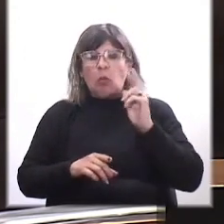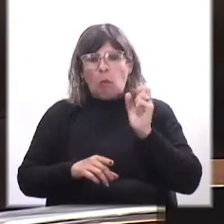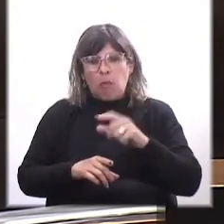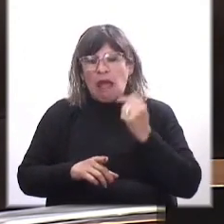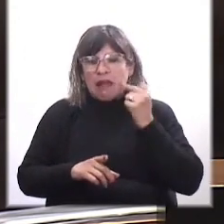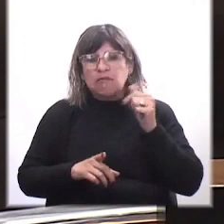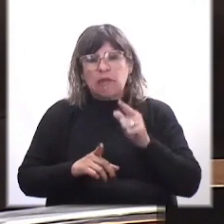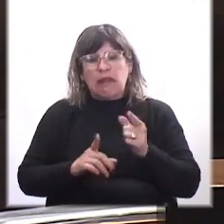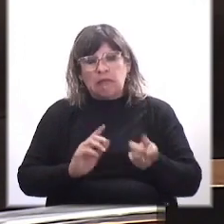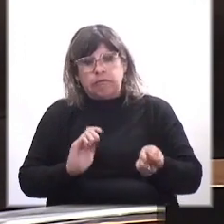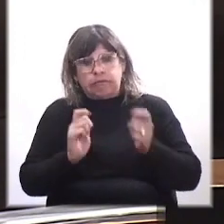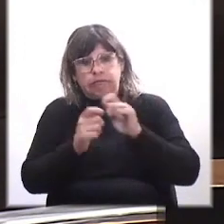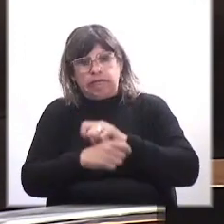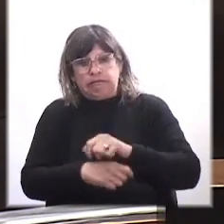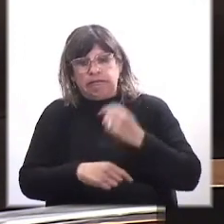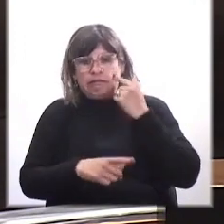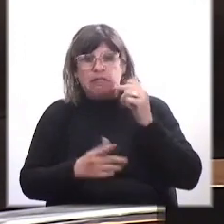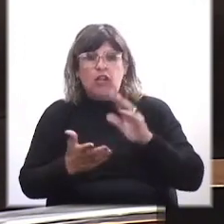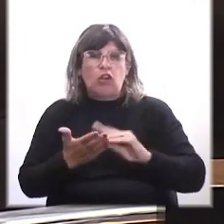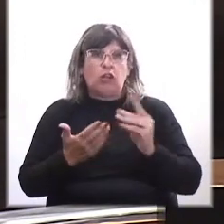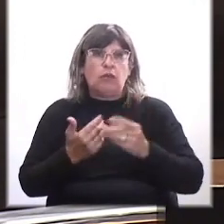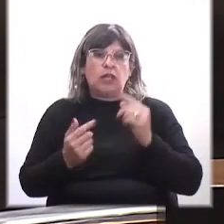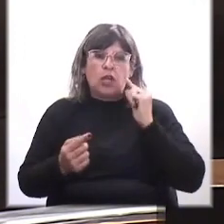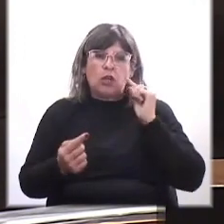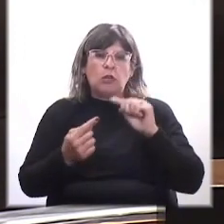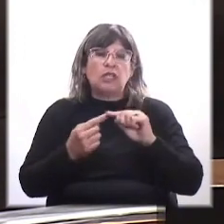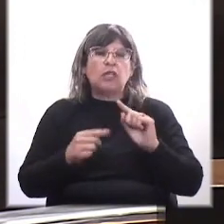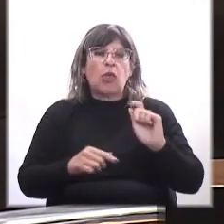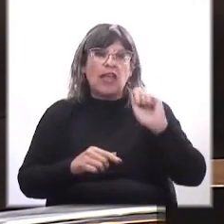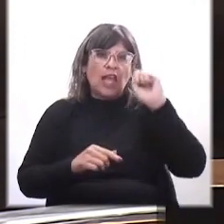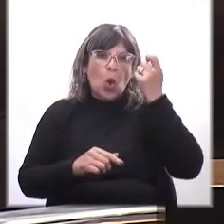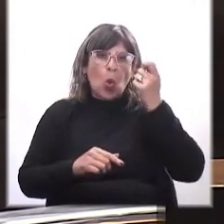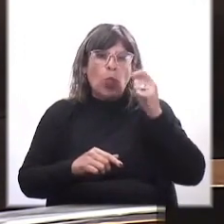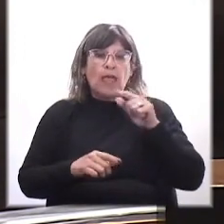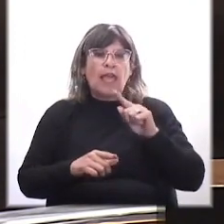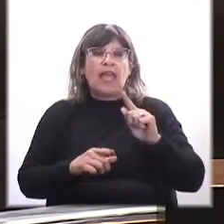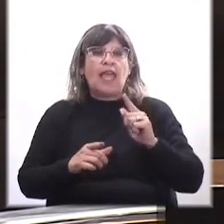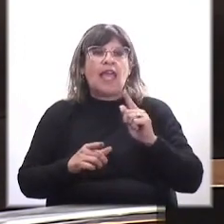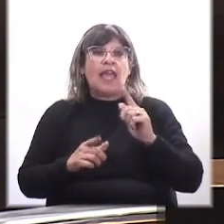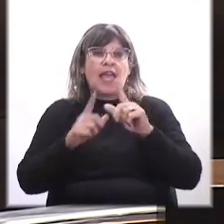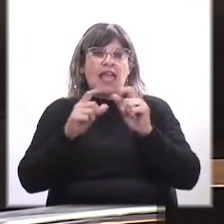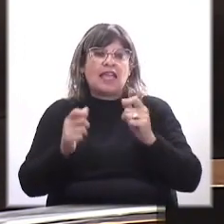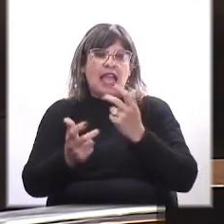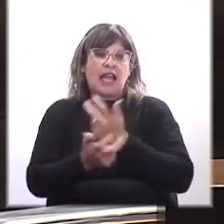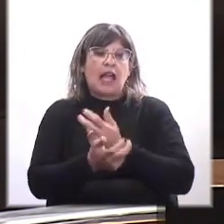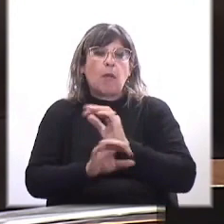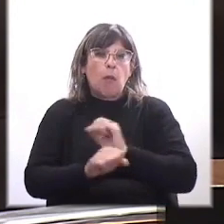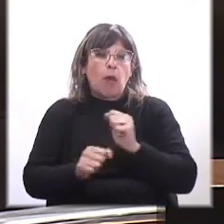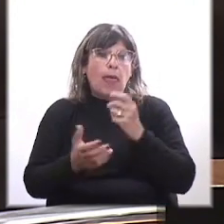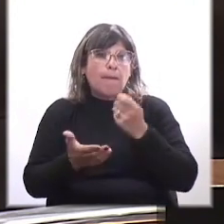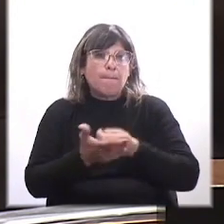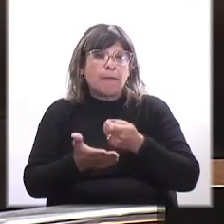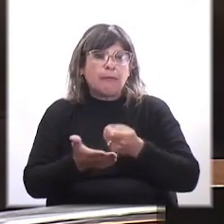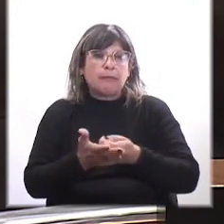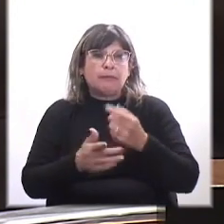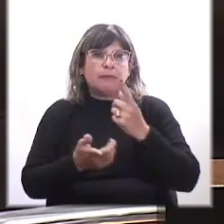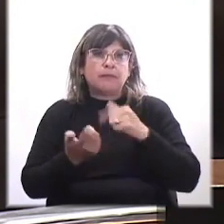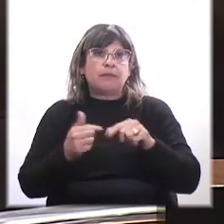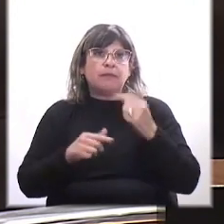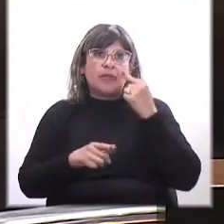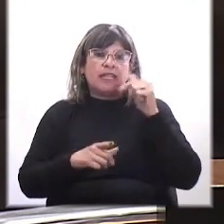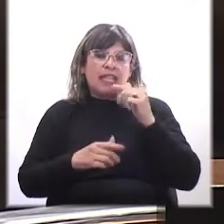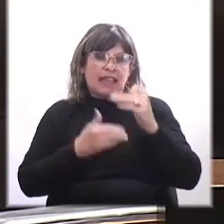reposicionamiento del proyecto con el objetivo de que UTE y ANCAP puedan monetizar los activos y el